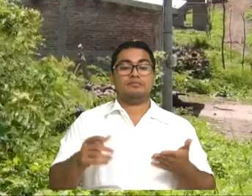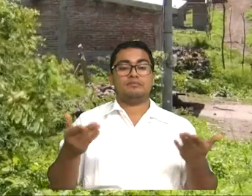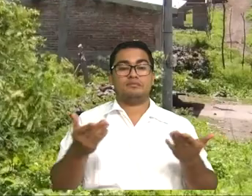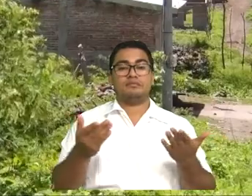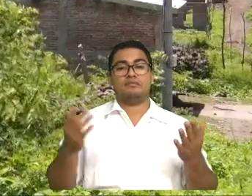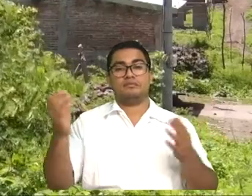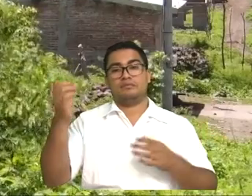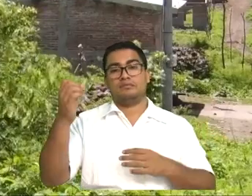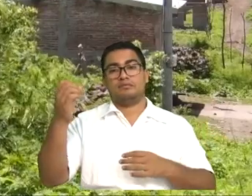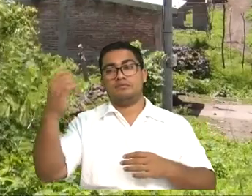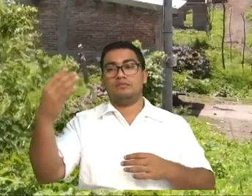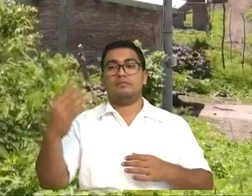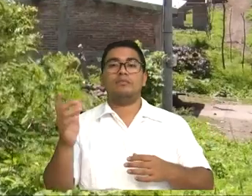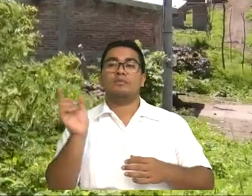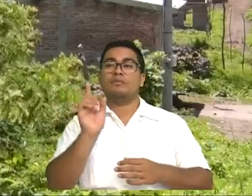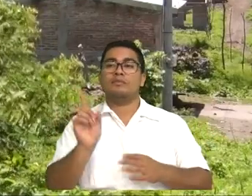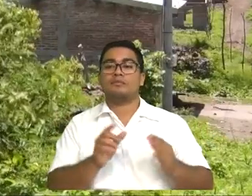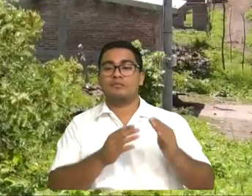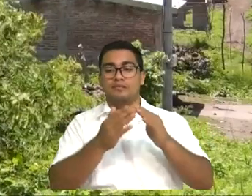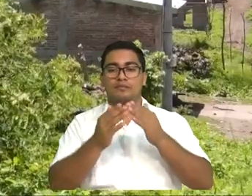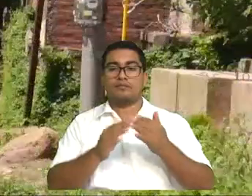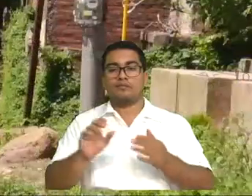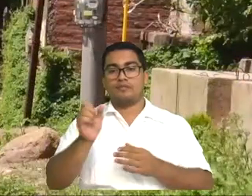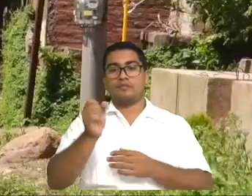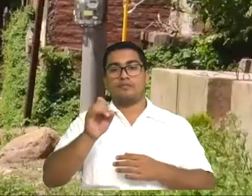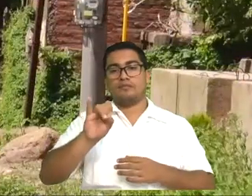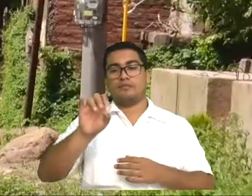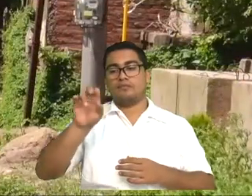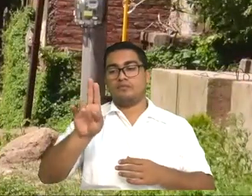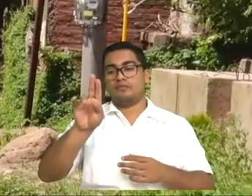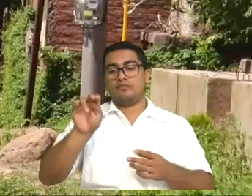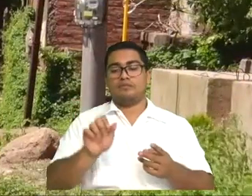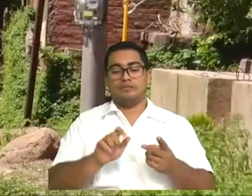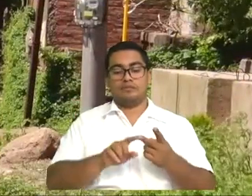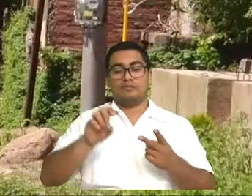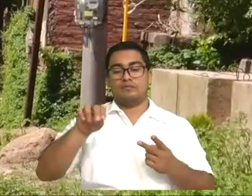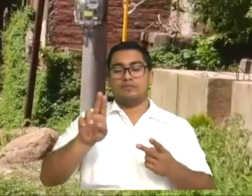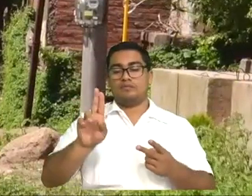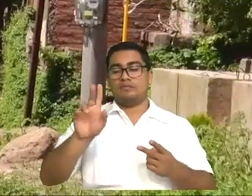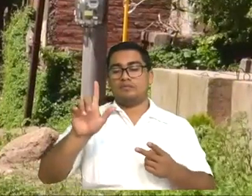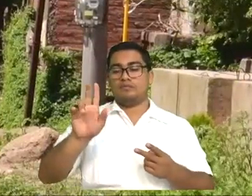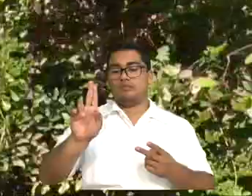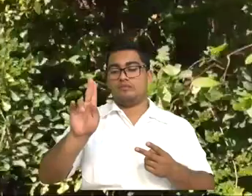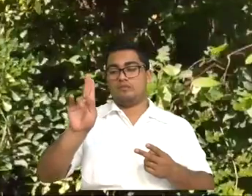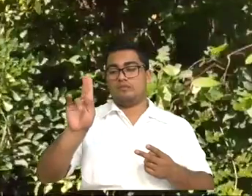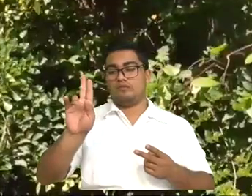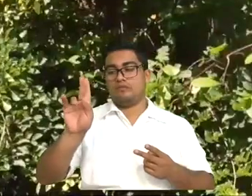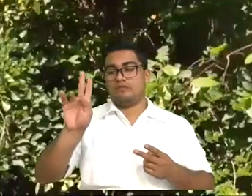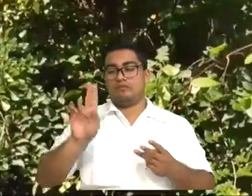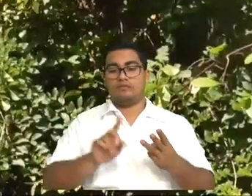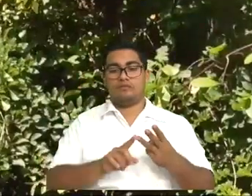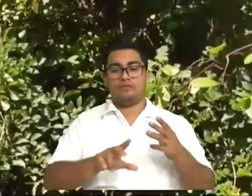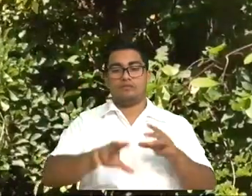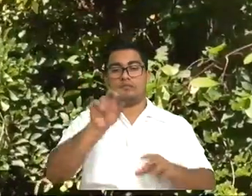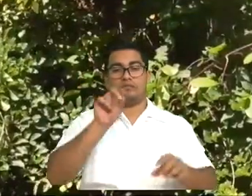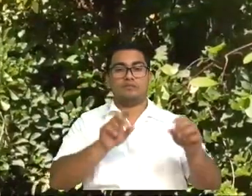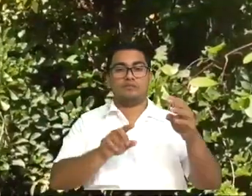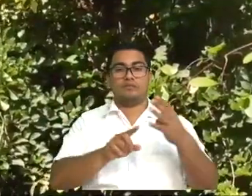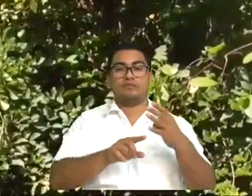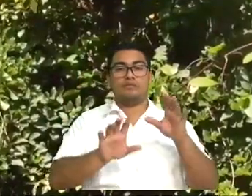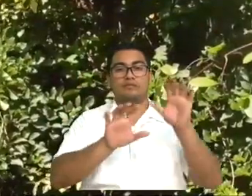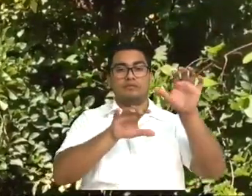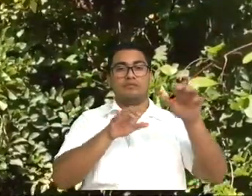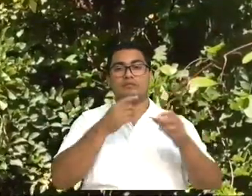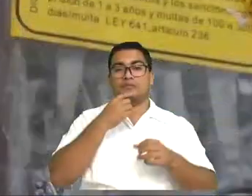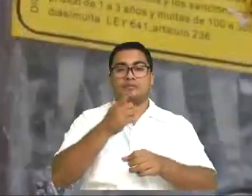las viviendas ubicadas en las comunidades de Ciuna, Mulucucú, Nueva Segovia y León. Para el canal parlamentario